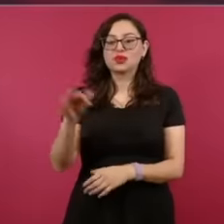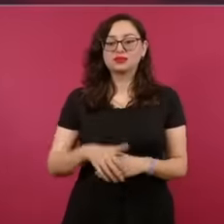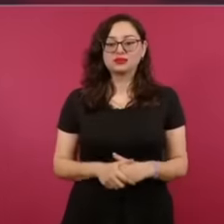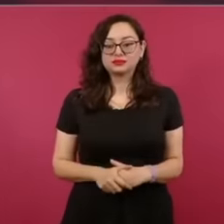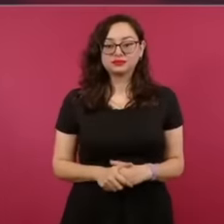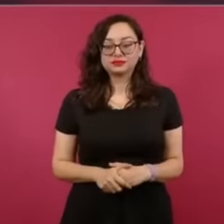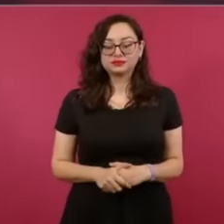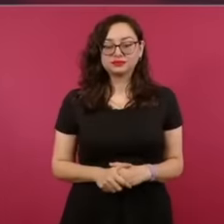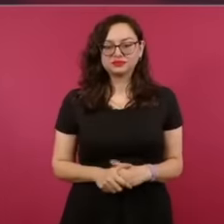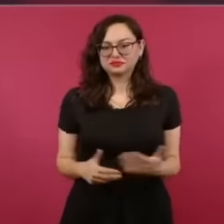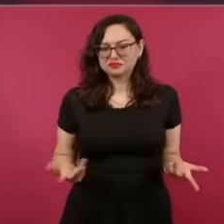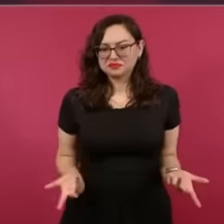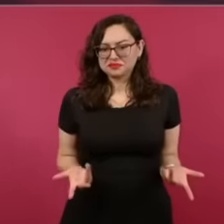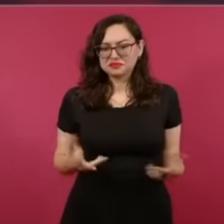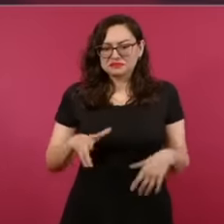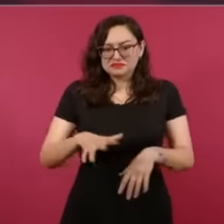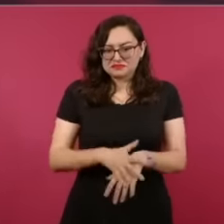Entonces, por eso